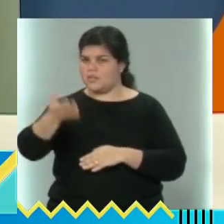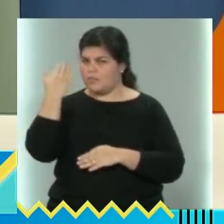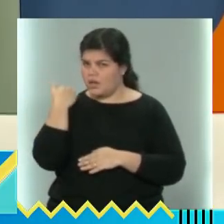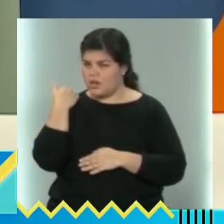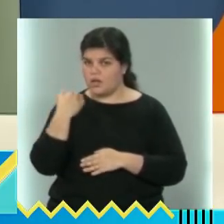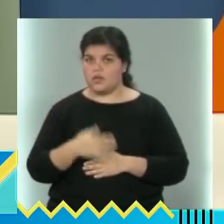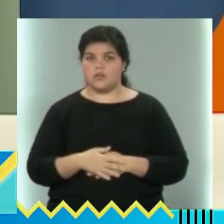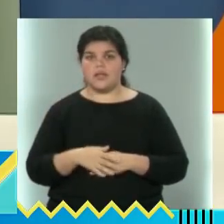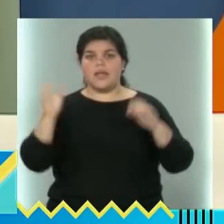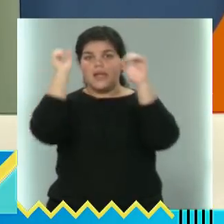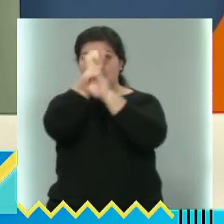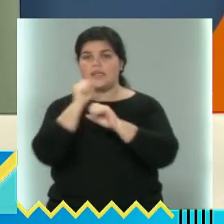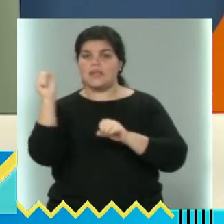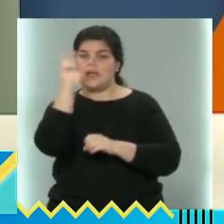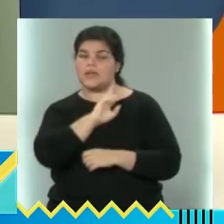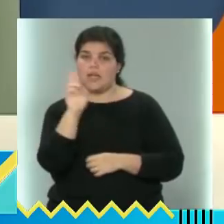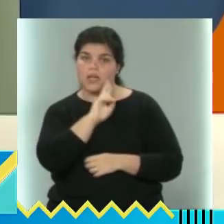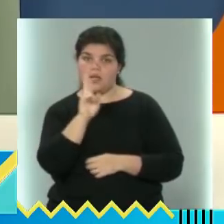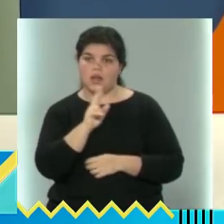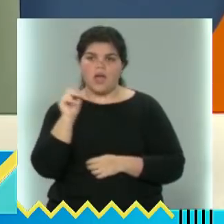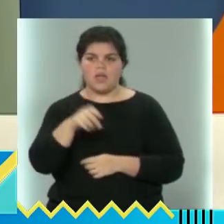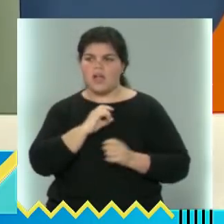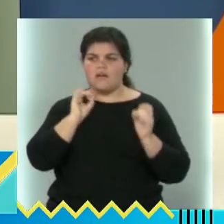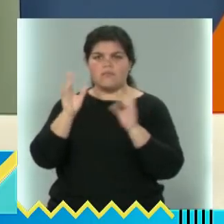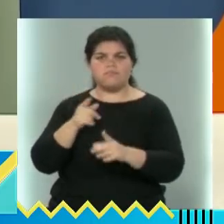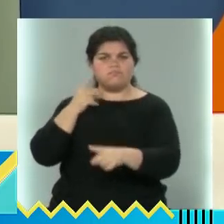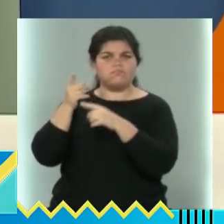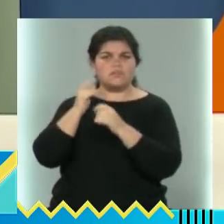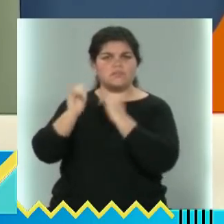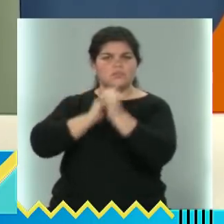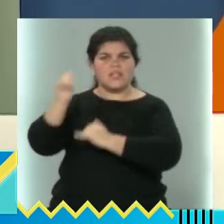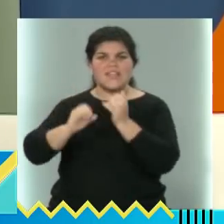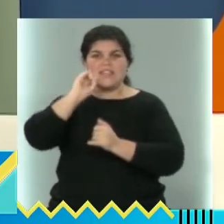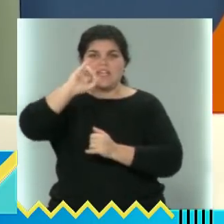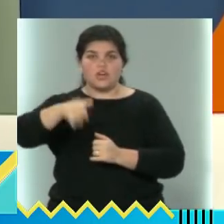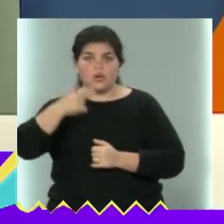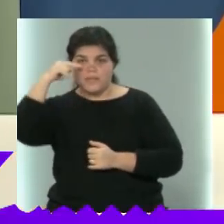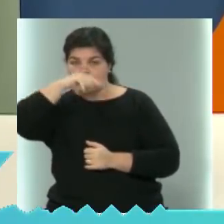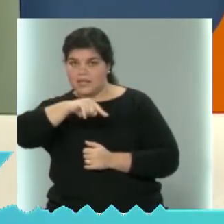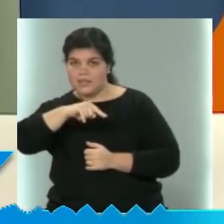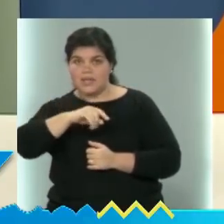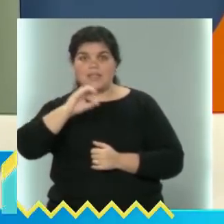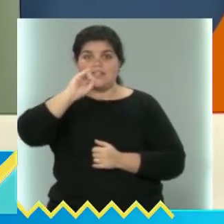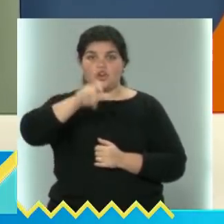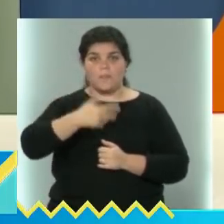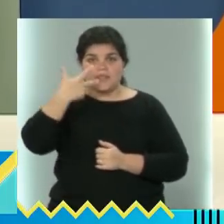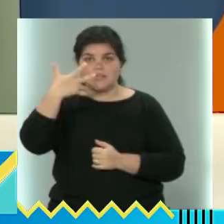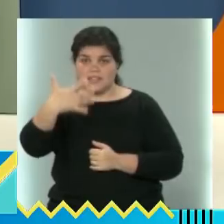la ingeniera a cargo de la cuestión me discutía que la norma era 0,7 y no 0,5, la norma de